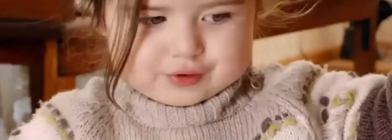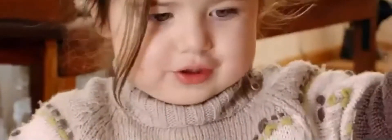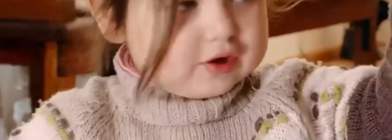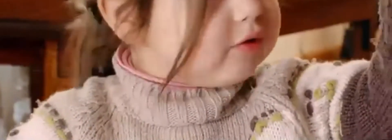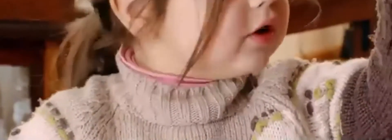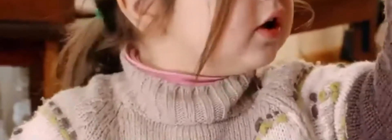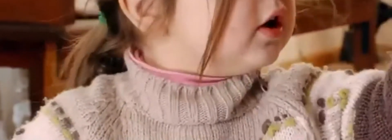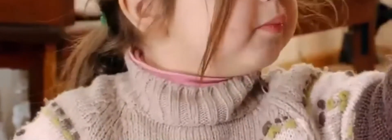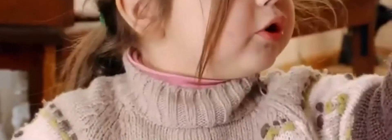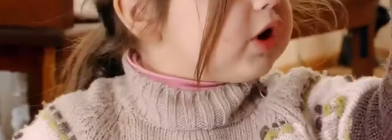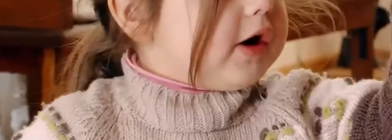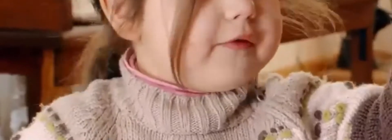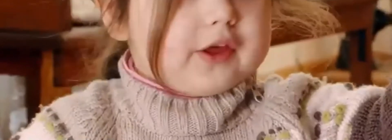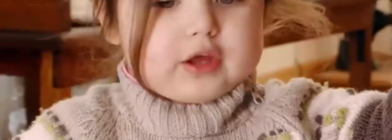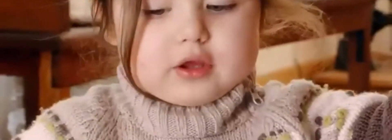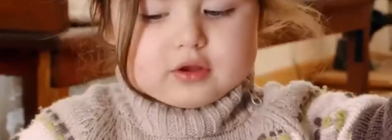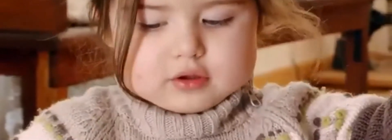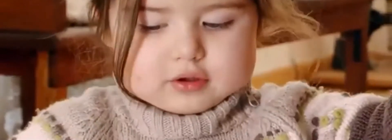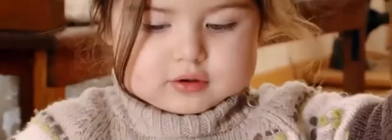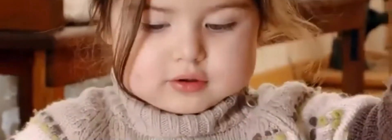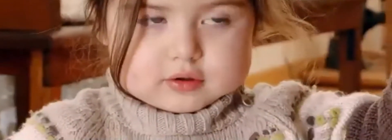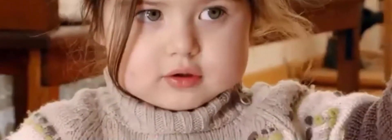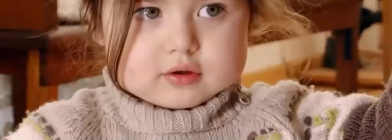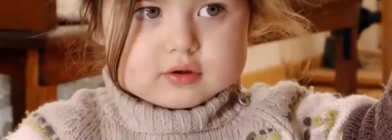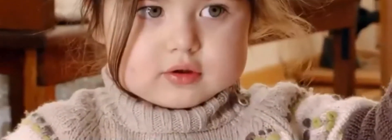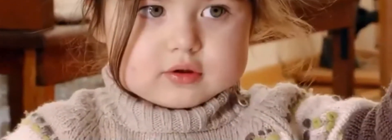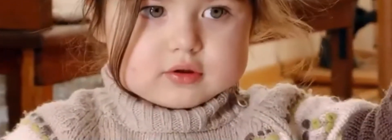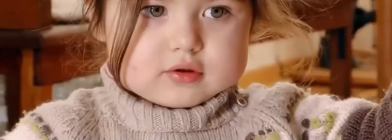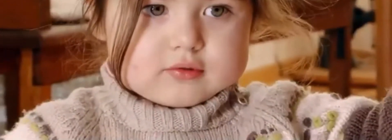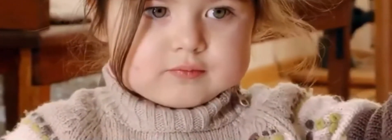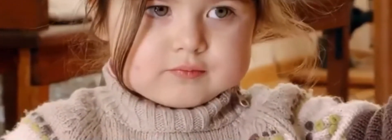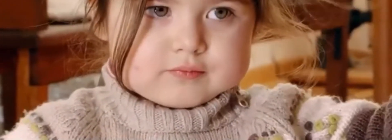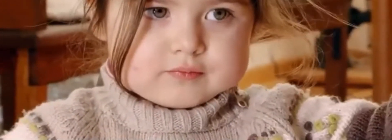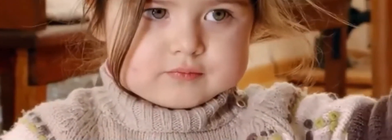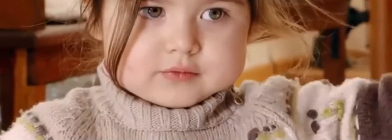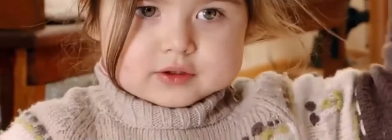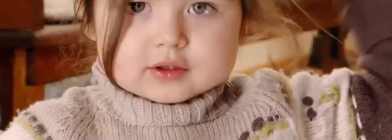tú que tengo el café por eso no nos parecemos